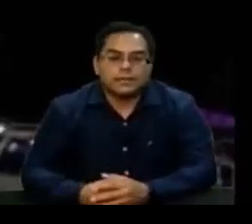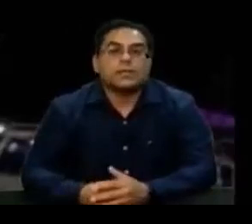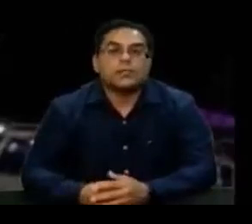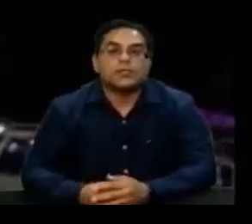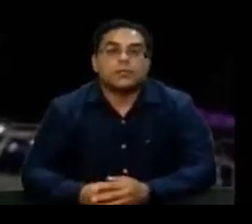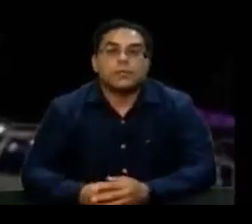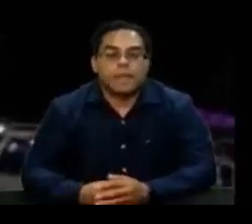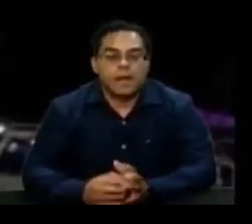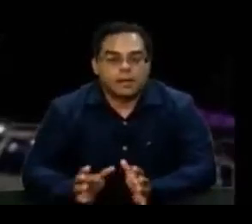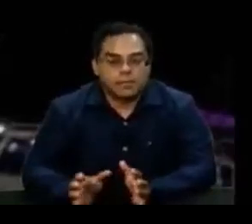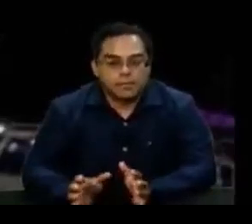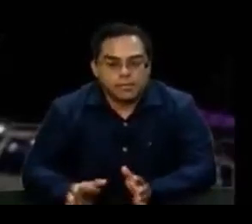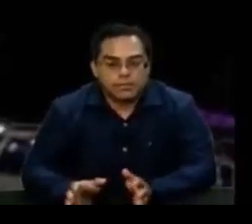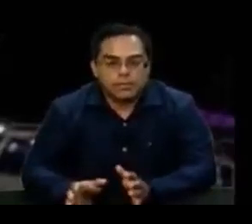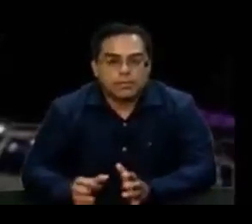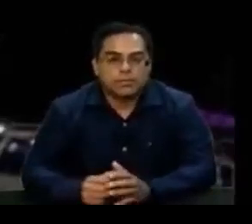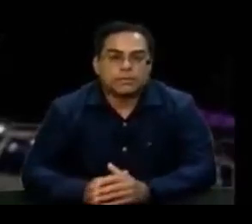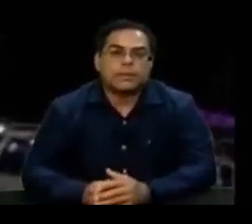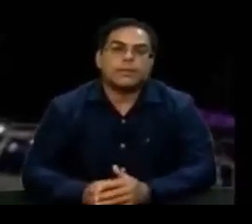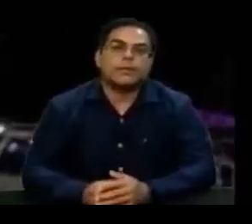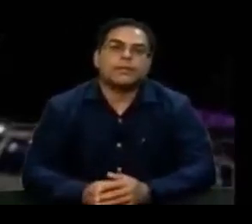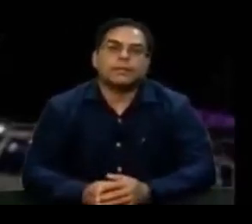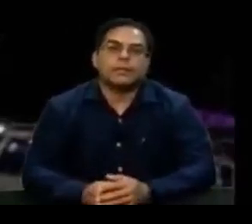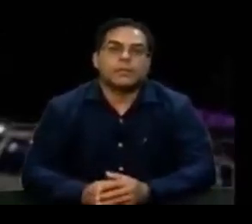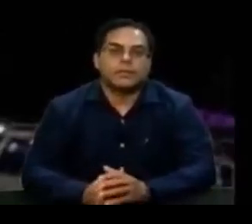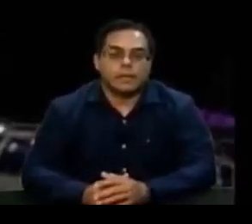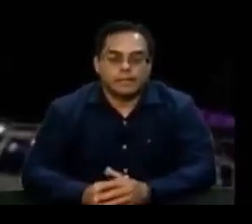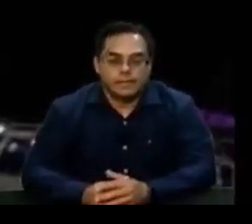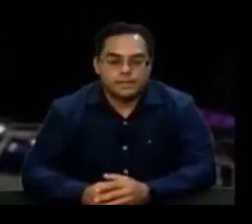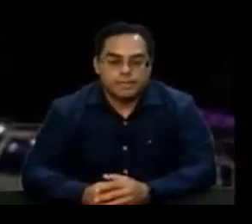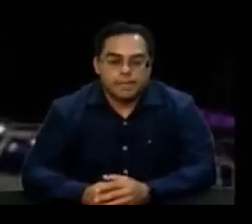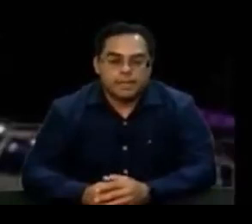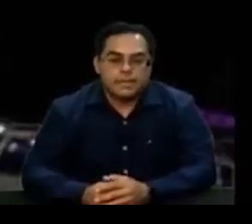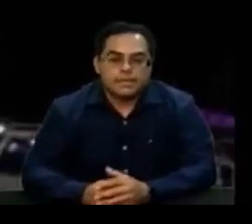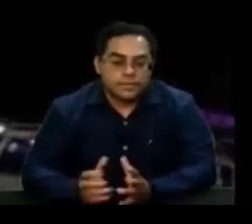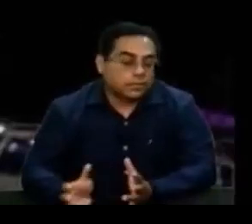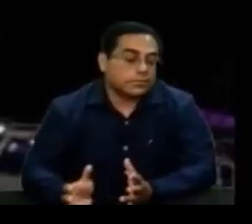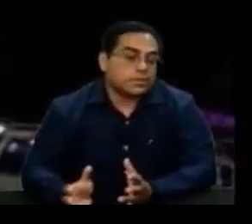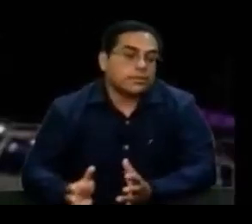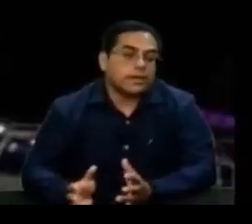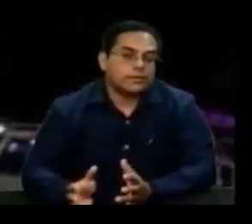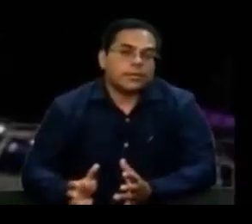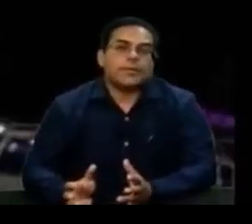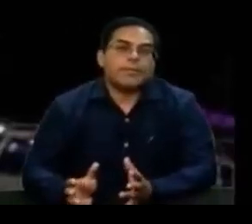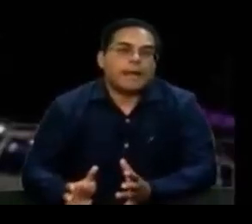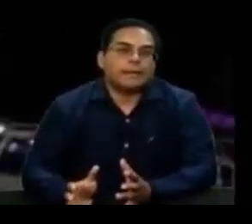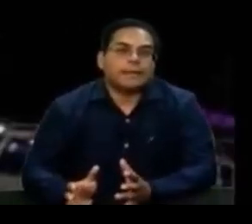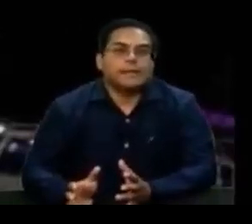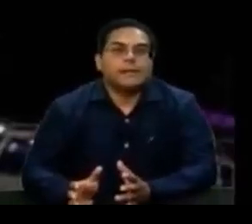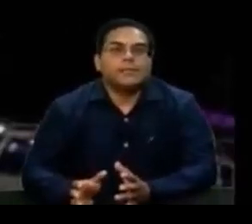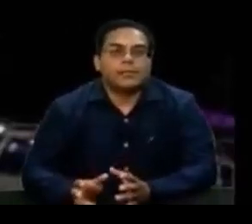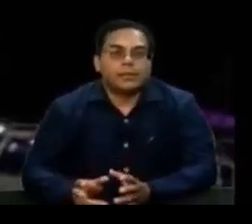la que tenemos duda. Ahora vamos a cambiar un poco el tema y hablar de fracturas mandibulares. Las fracturas mandibulares es un tema